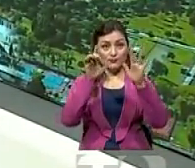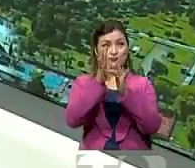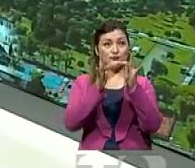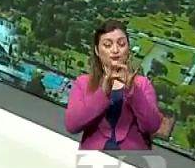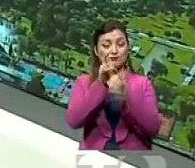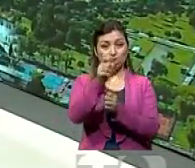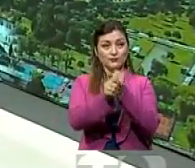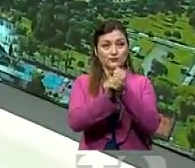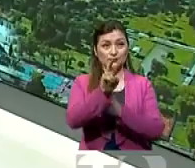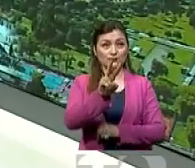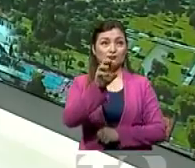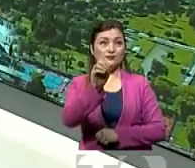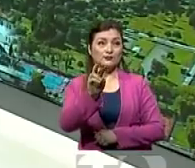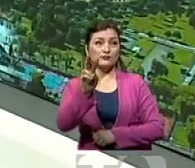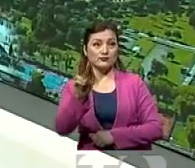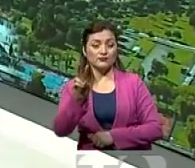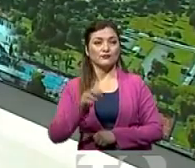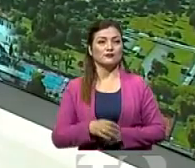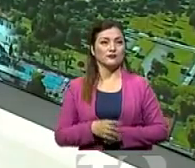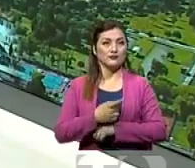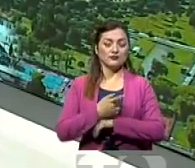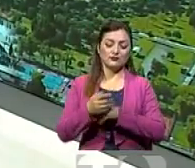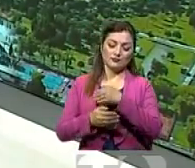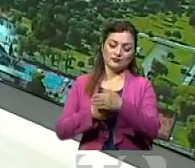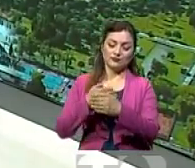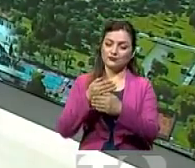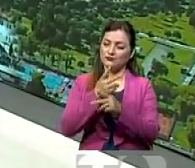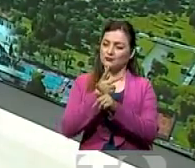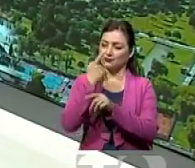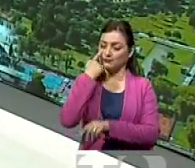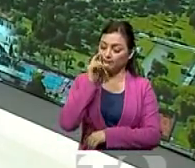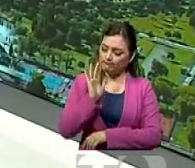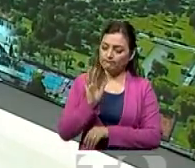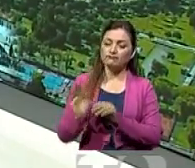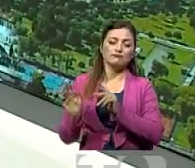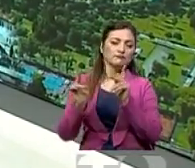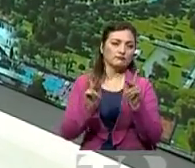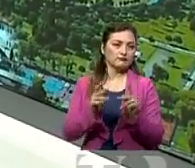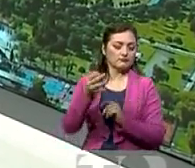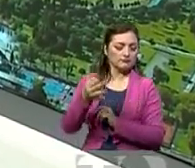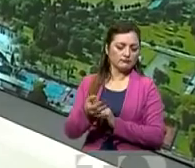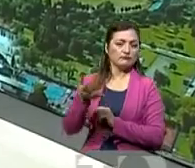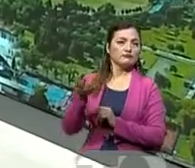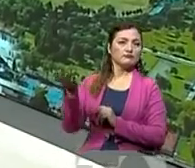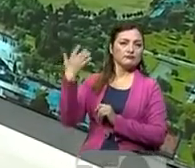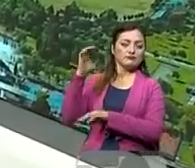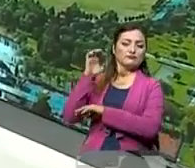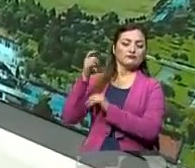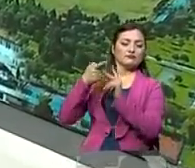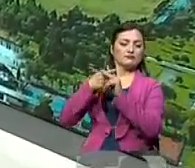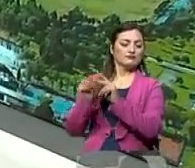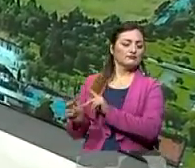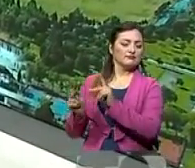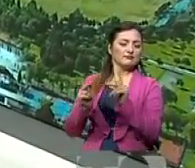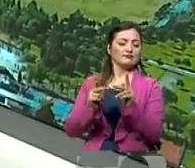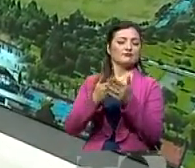de 2022. ¿Cómo avanzan los días? Así que por favor, mucho ojo con eso y con sus planificaciones que realizaron al inicio de este año. Pero